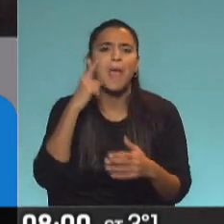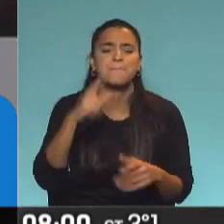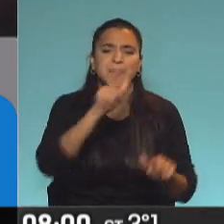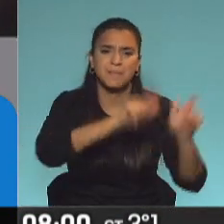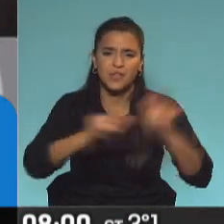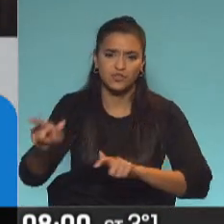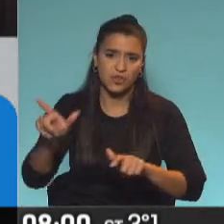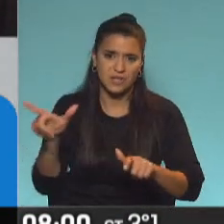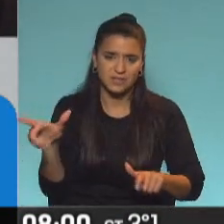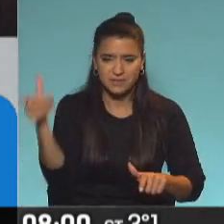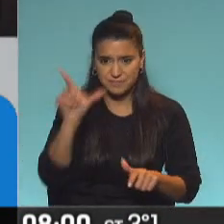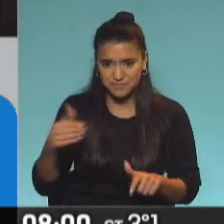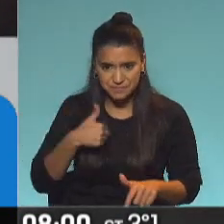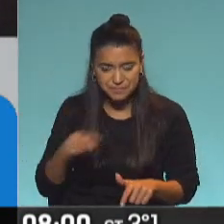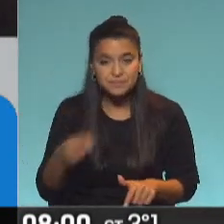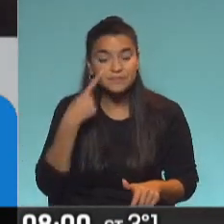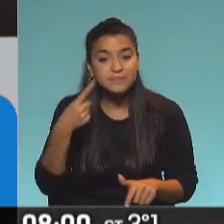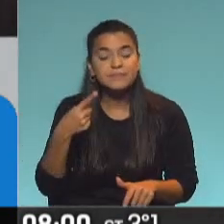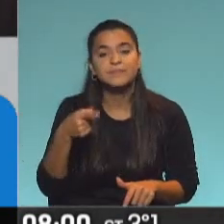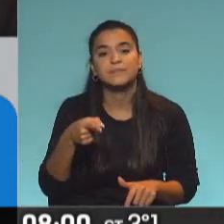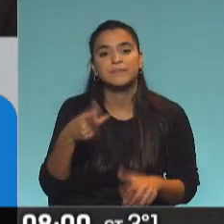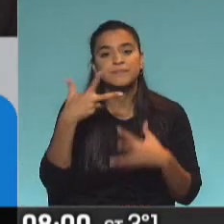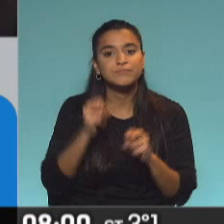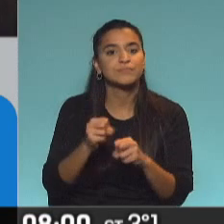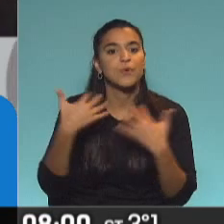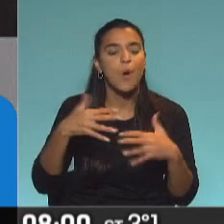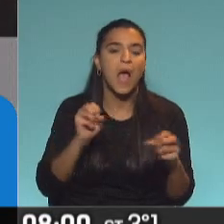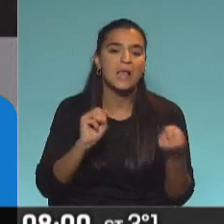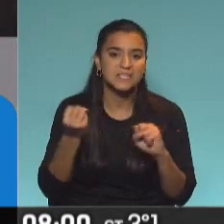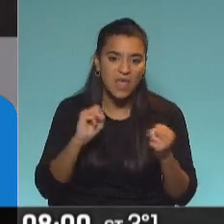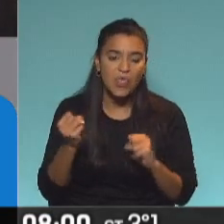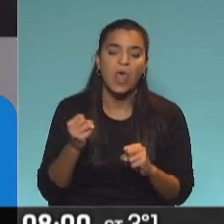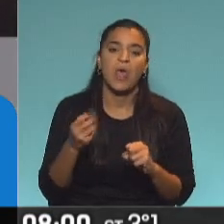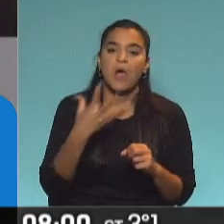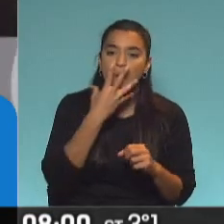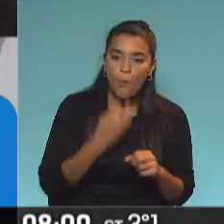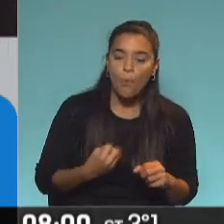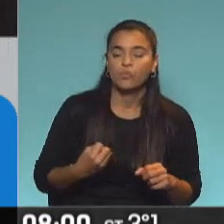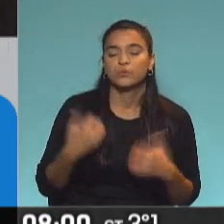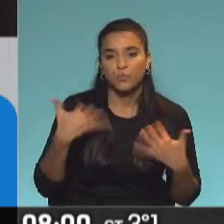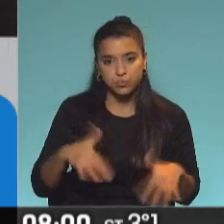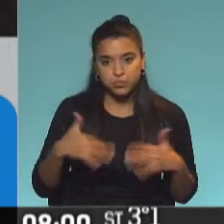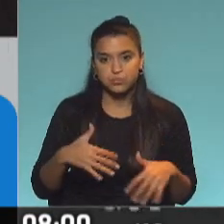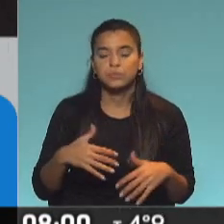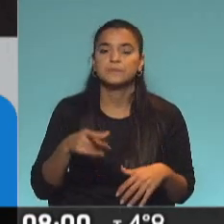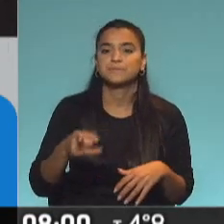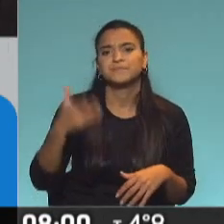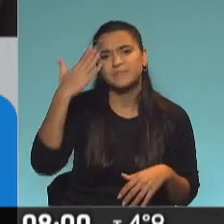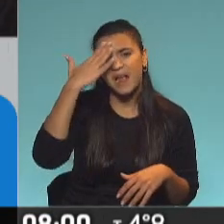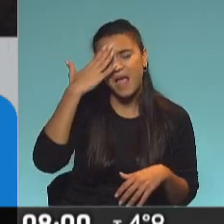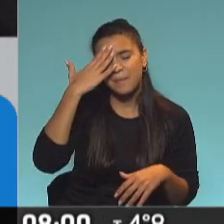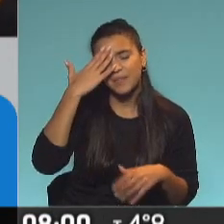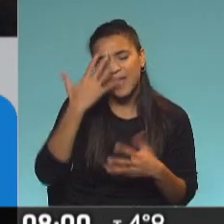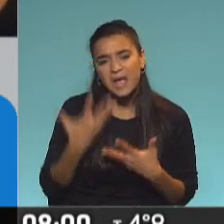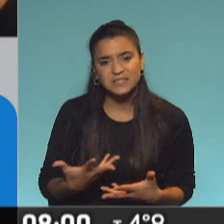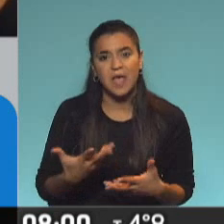país y encontramos grandes niveles de ansiedad, de angustia, depresión, de fatiga mental, pero